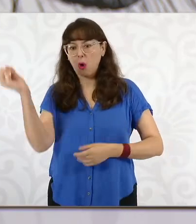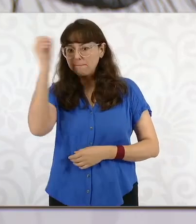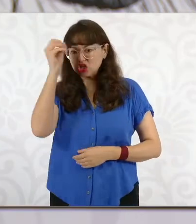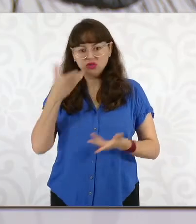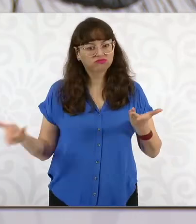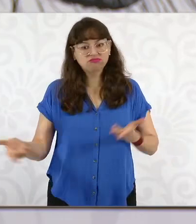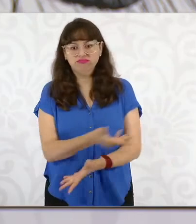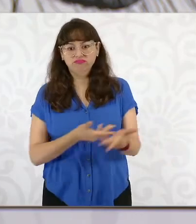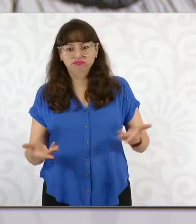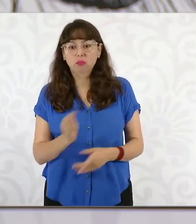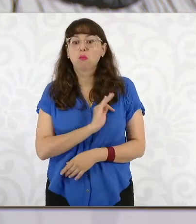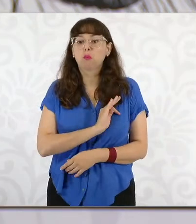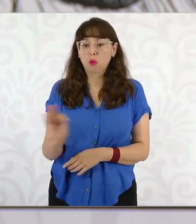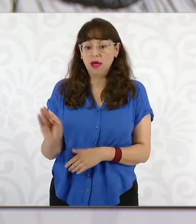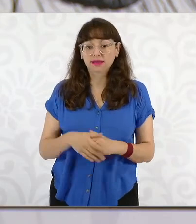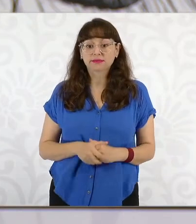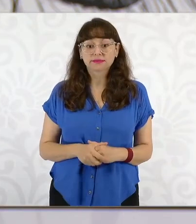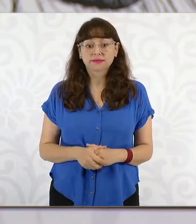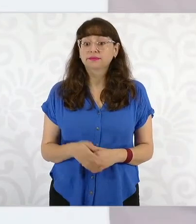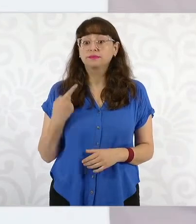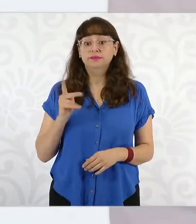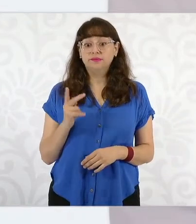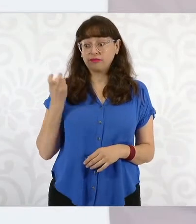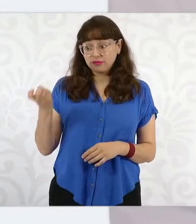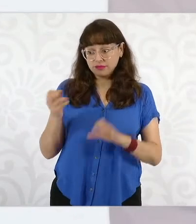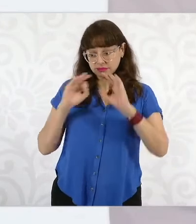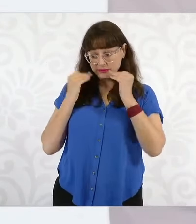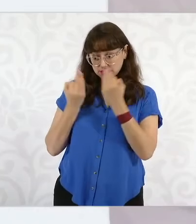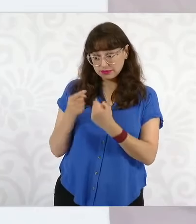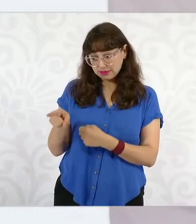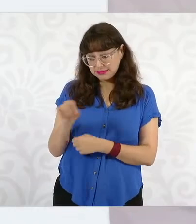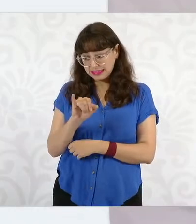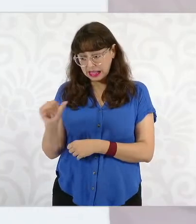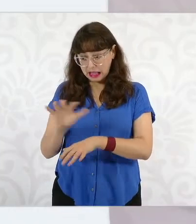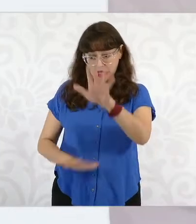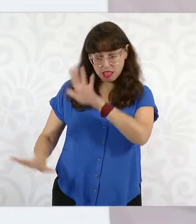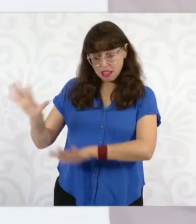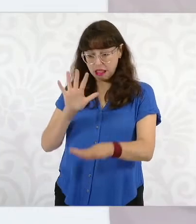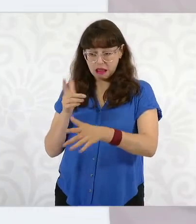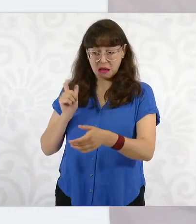libertad, pero no este esquema de manipulación.